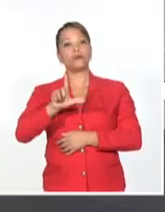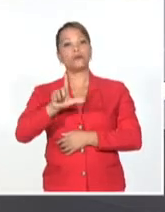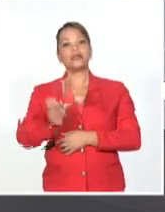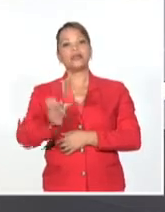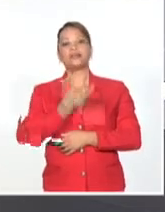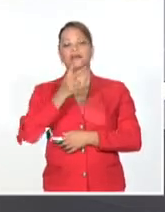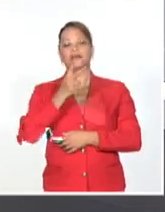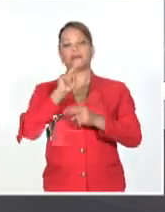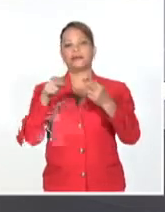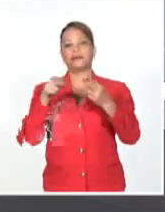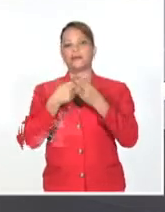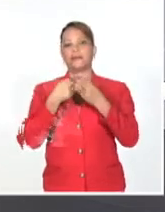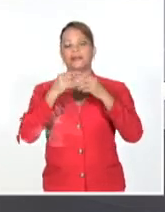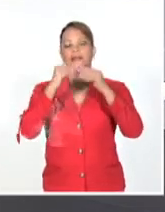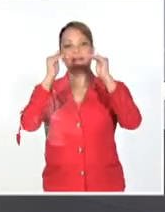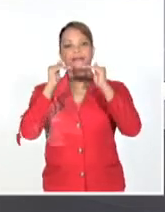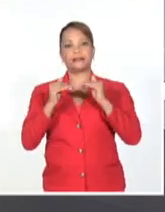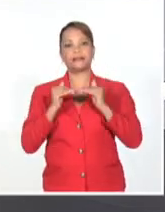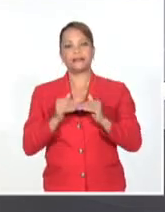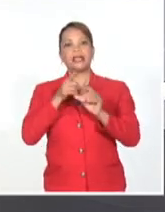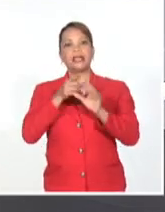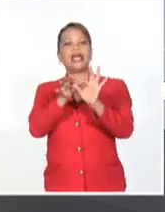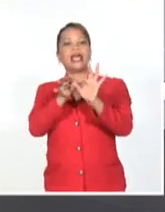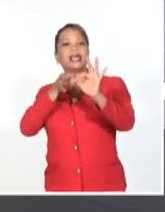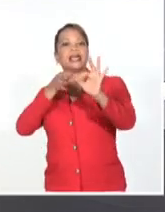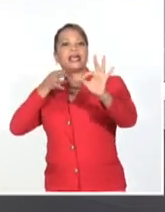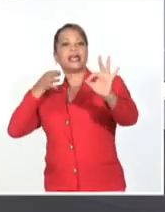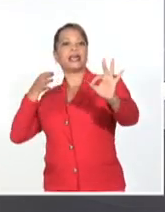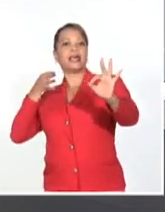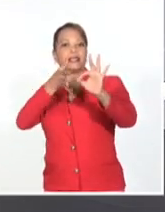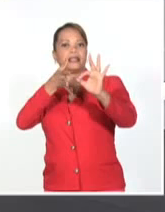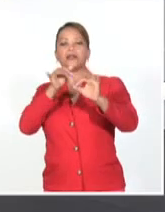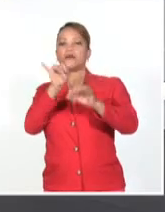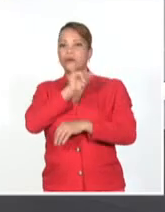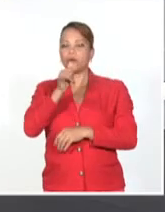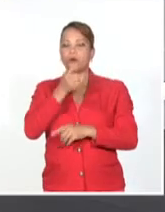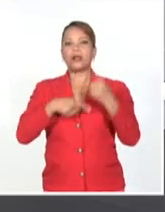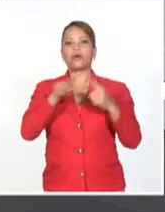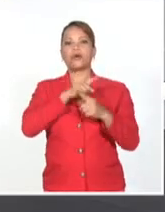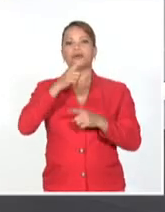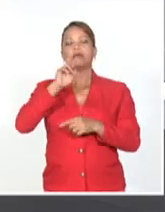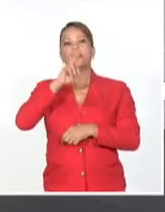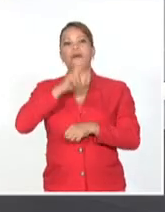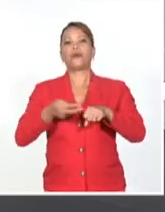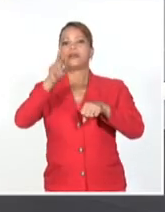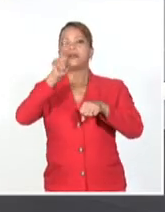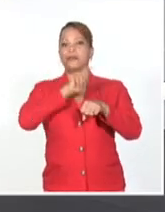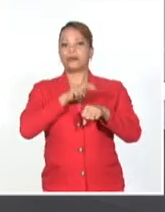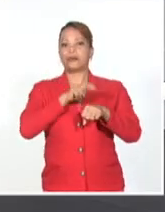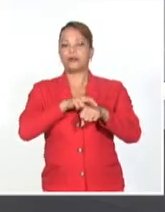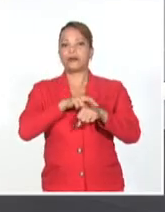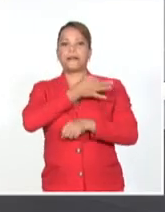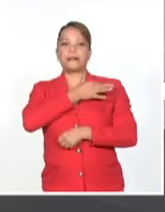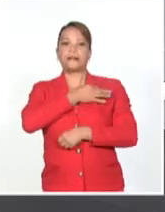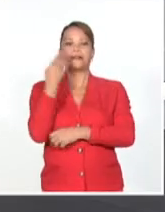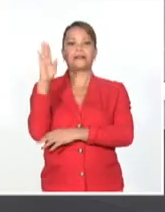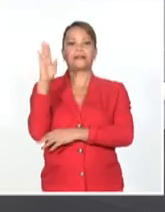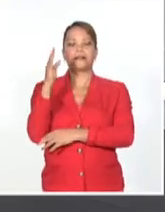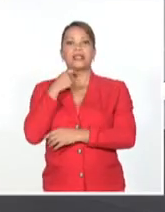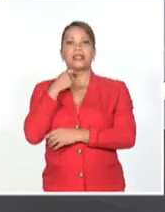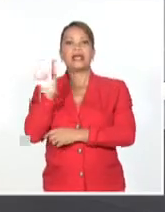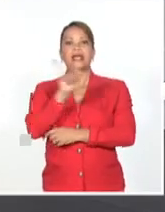de la clasificación. En el tiro con arco, nuestro equipo mixto competirá ante Puerto Rico por la medalla de bronce del arco recurvo. En la espada para